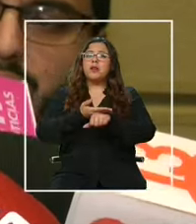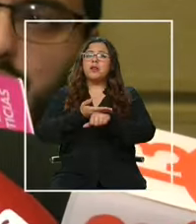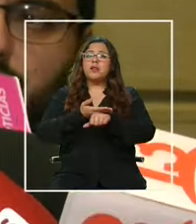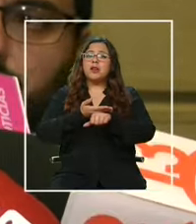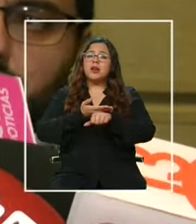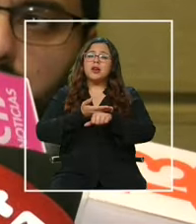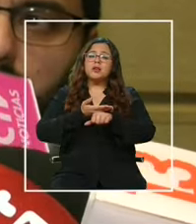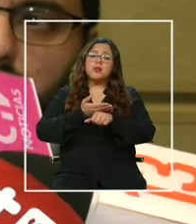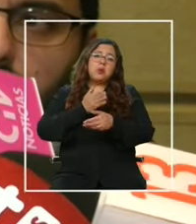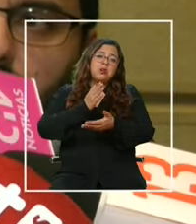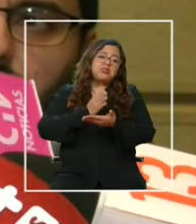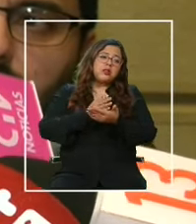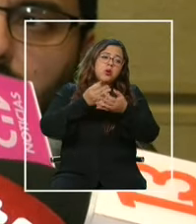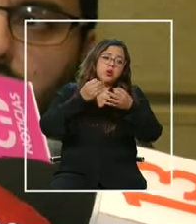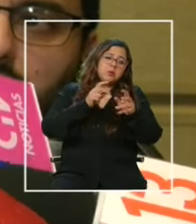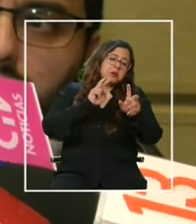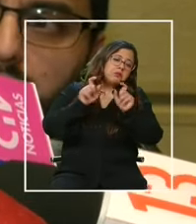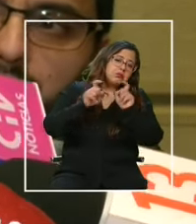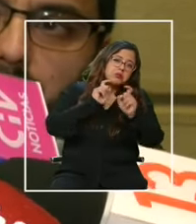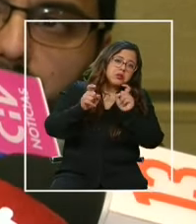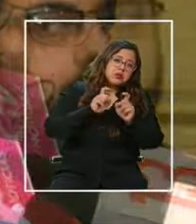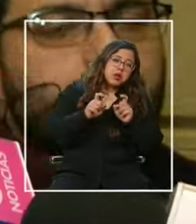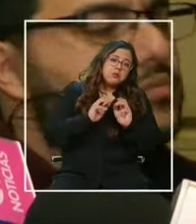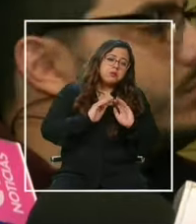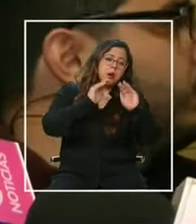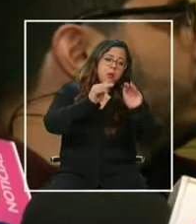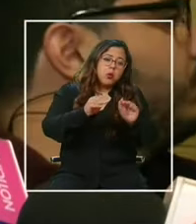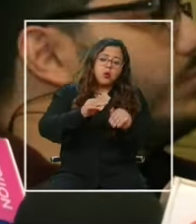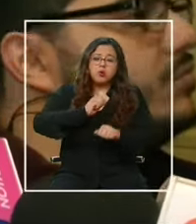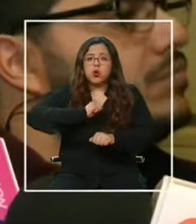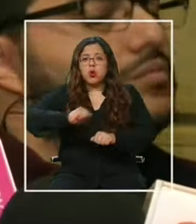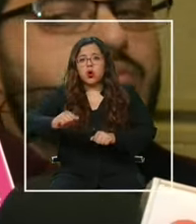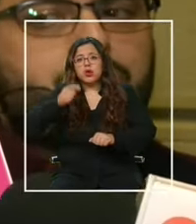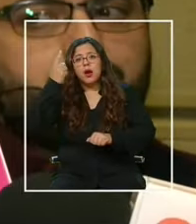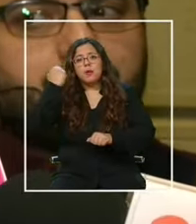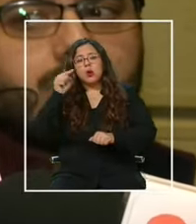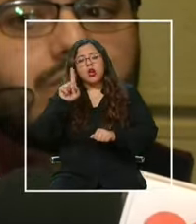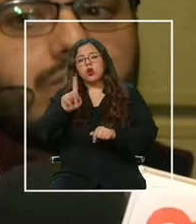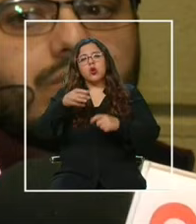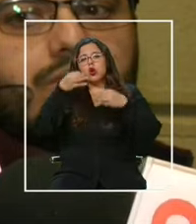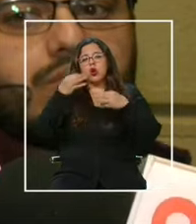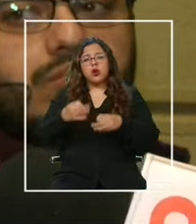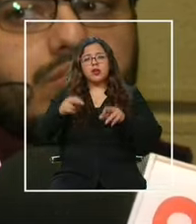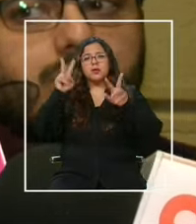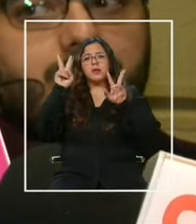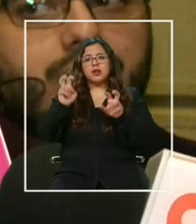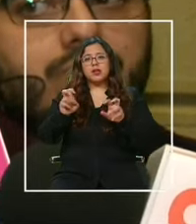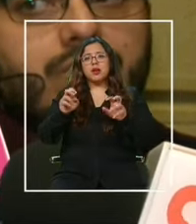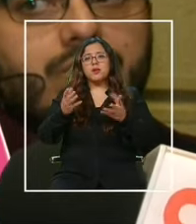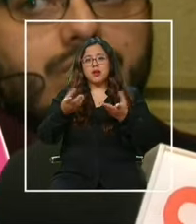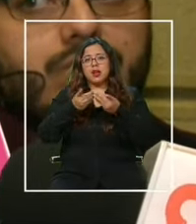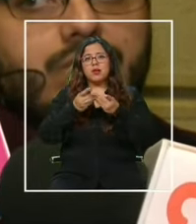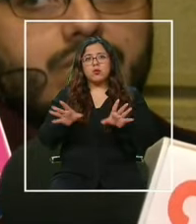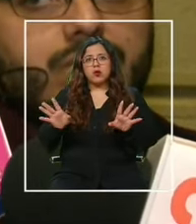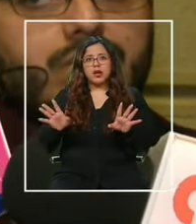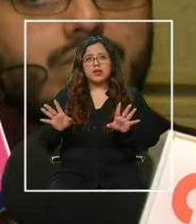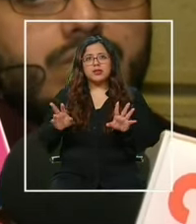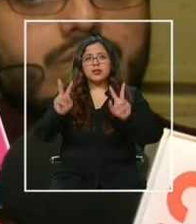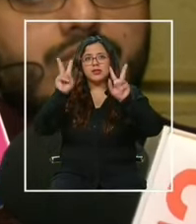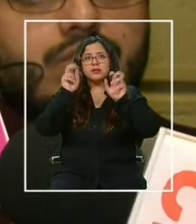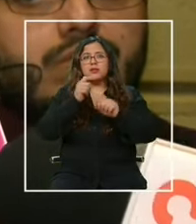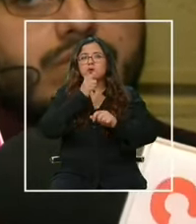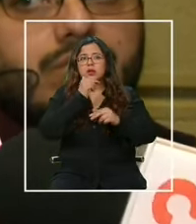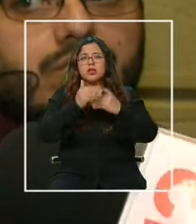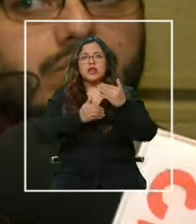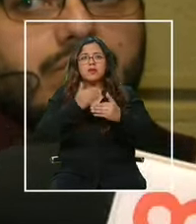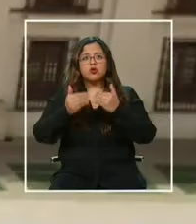¿no? Porque siempre son críticas interesadas, ni creo que sea conveniente para la sanidad del sistema democrático especular sobre el